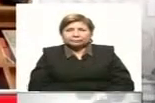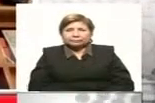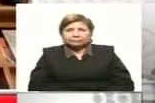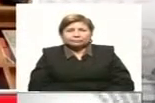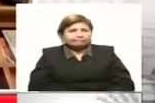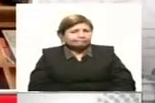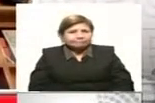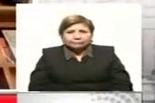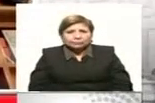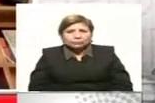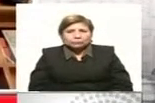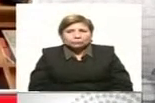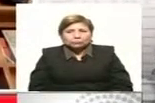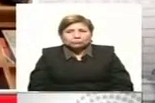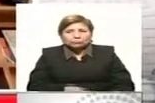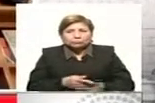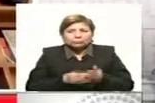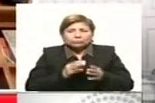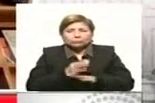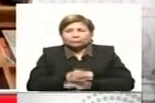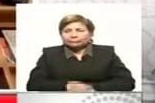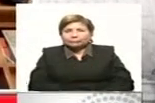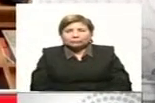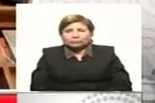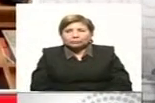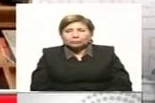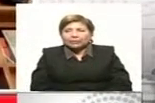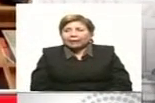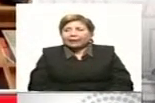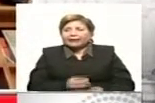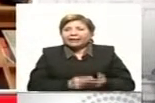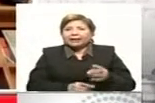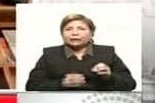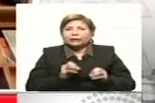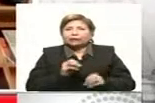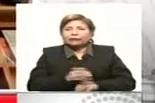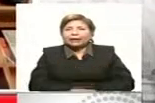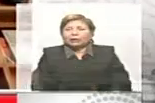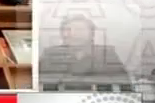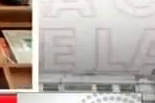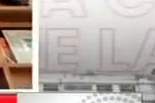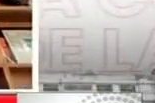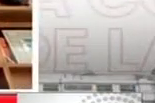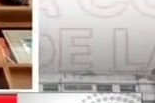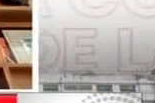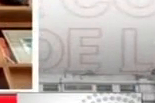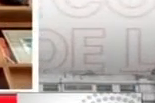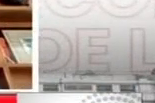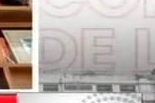El bono por COVID de 720, así que fue destinado al personal